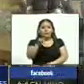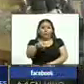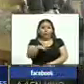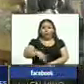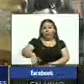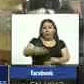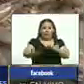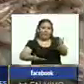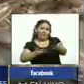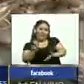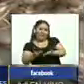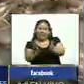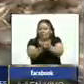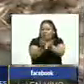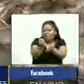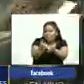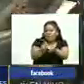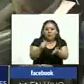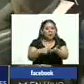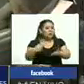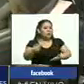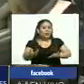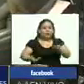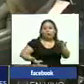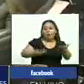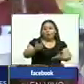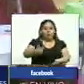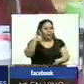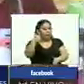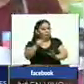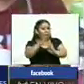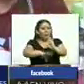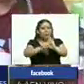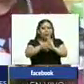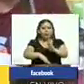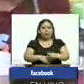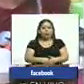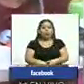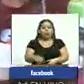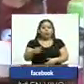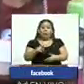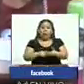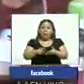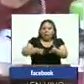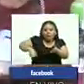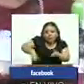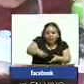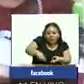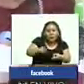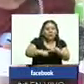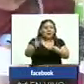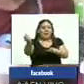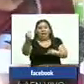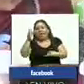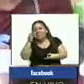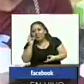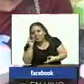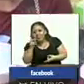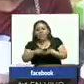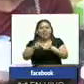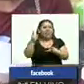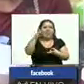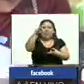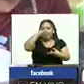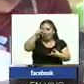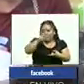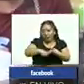Malecón del Puerto de La Libertad siempre se ofrecen productos frescos y a un buen precio. Línea de uva, de fresa, chicle, coco, menta, tamarindo, leche,